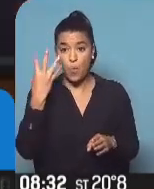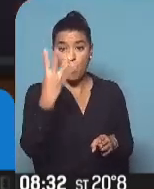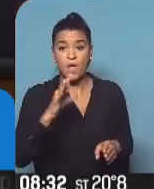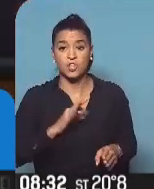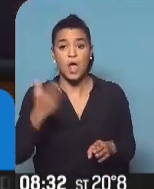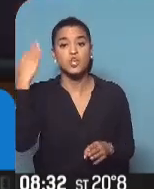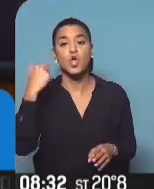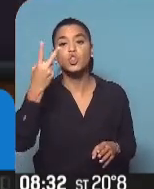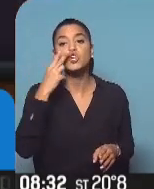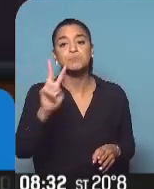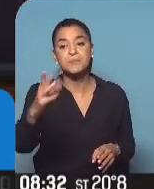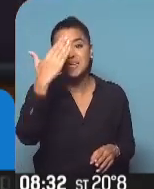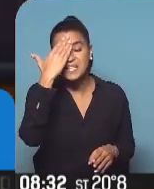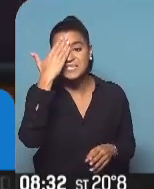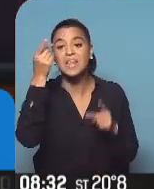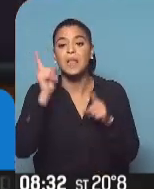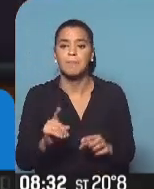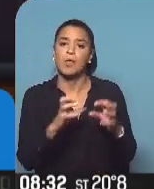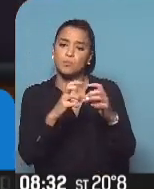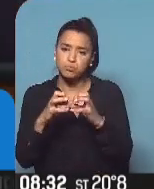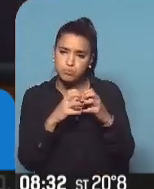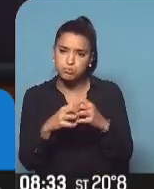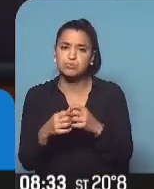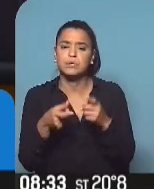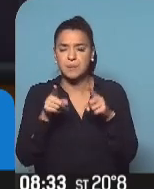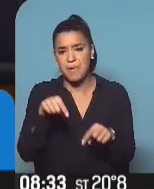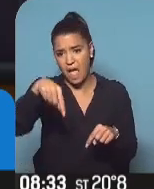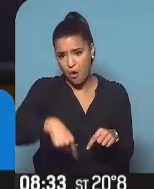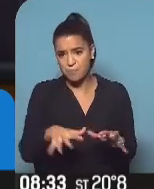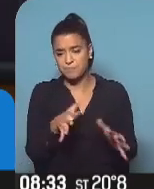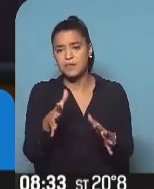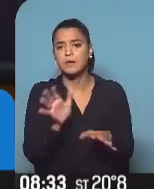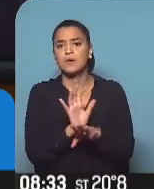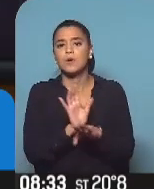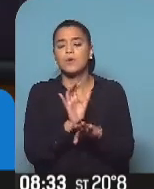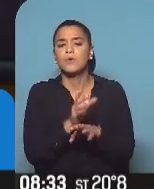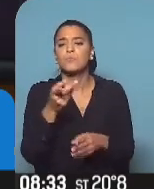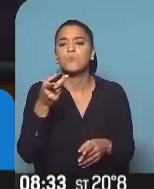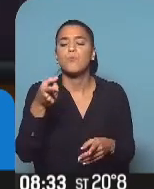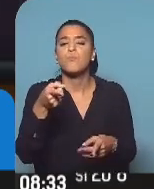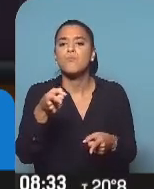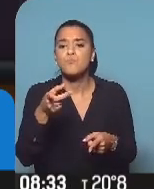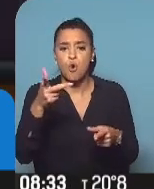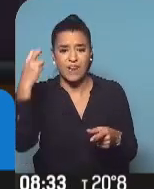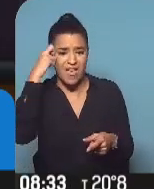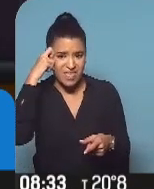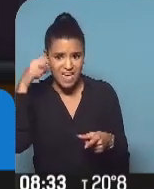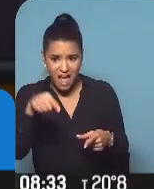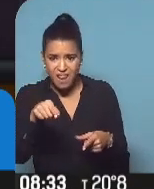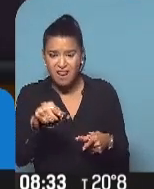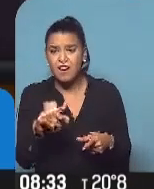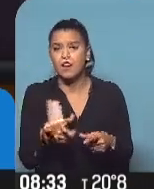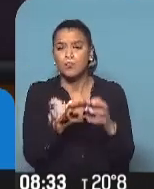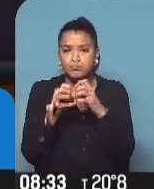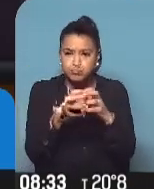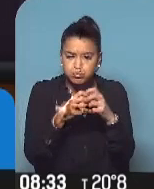años, 2015, también estaba esta discusión. A esta altura más o menos estaba la famosa convención de Gualeguaychú, donde los radicales, después de una